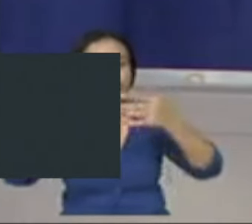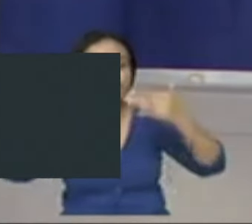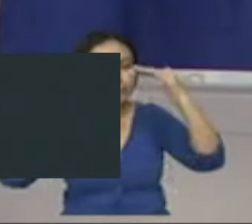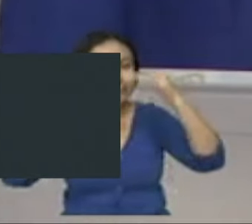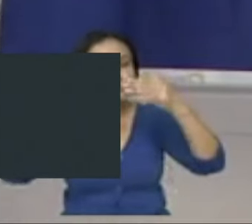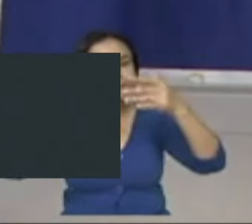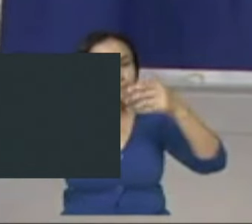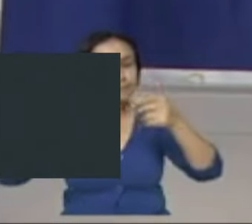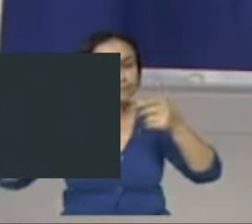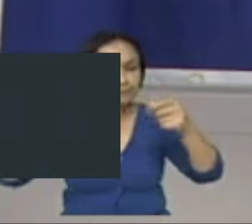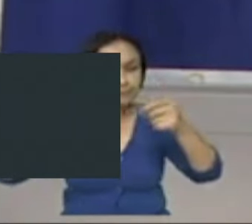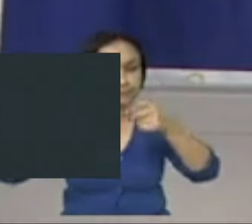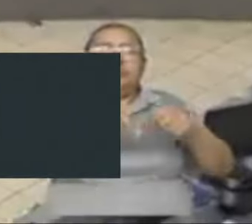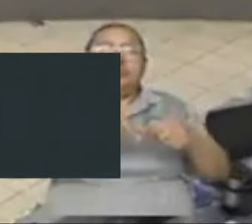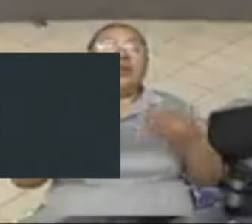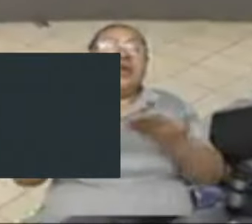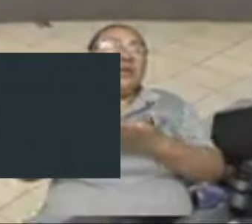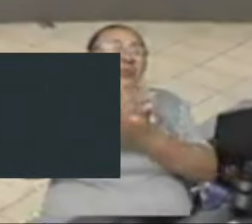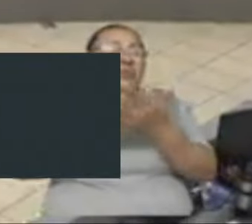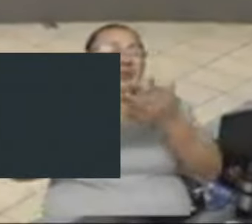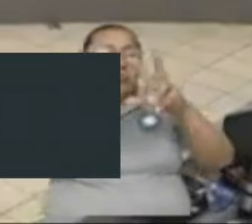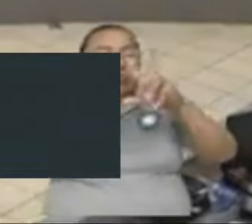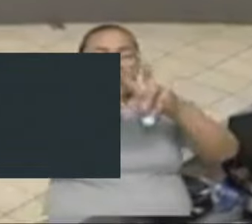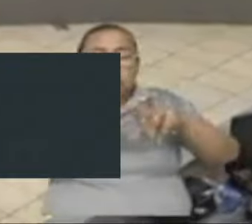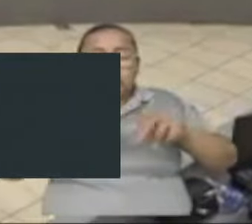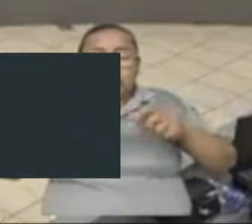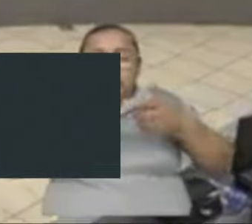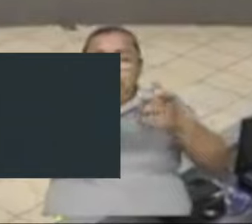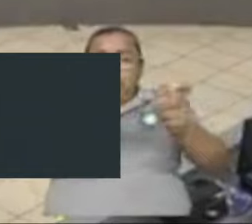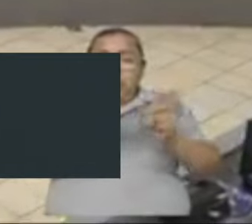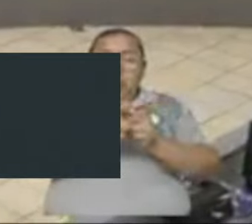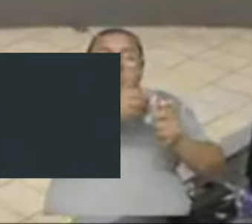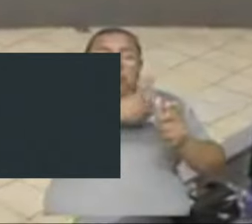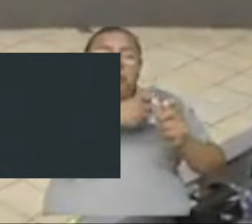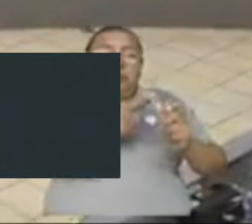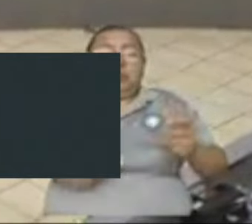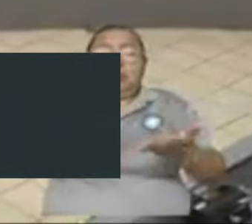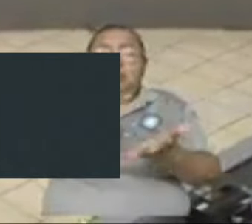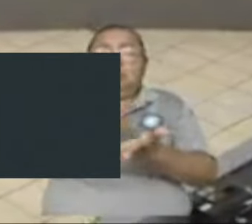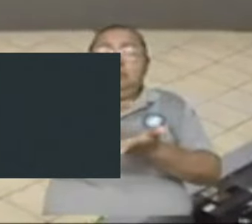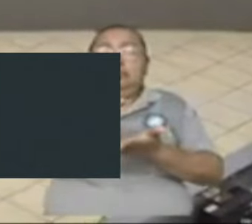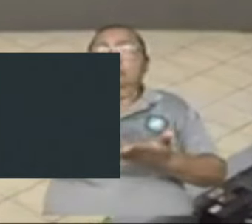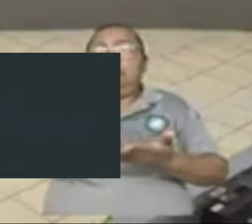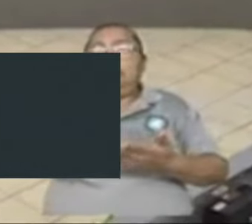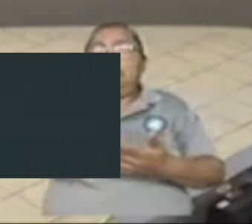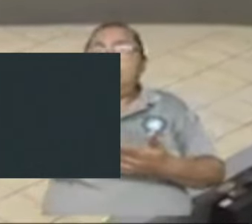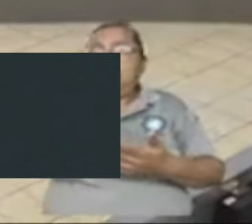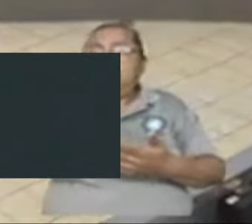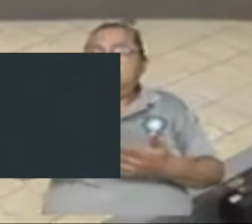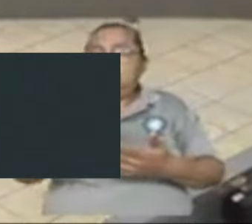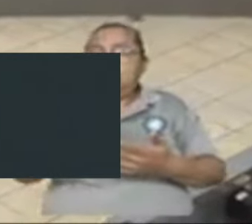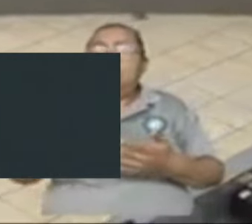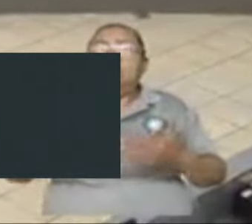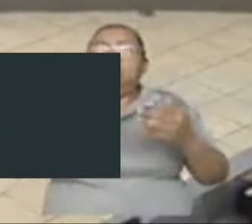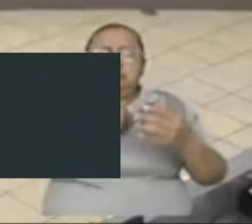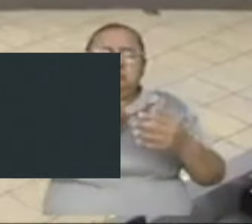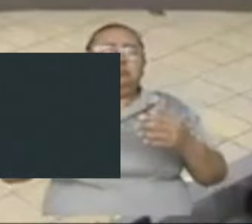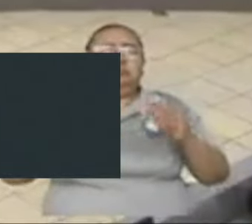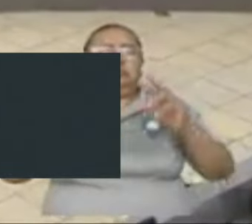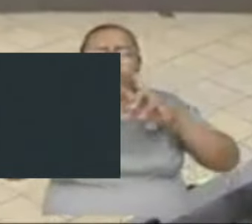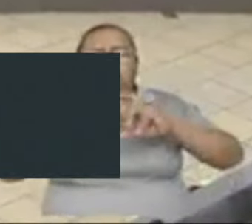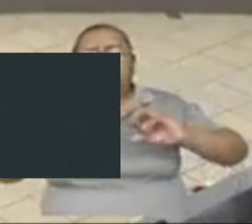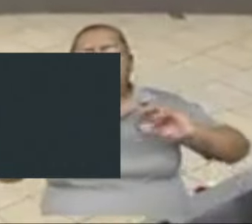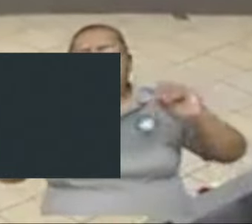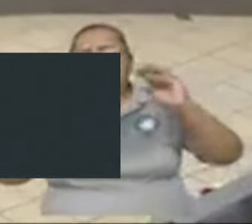estabilidad energética de nuestro país. El crédito para el proyecto será ejecutado por la empresa nicaragüense de gas Enigas